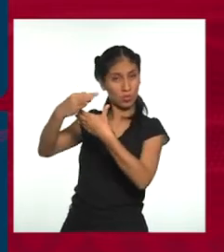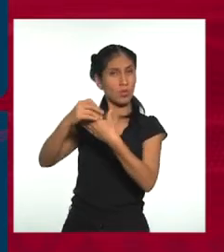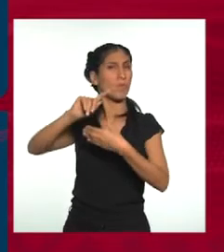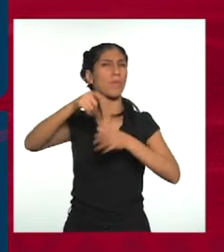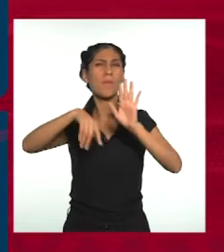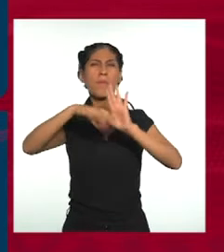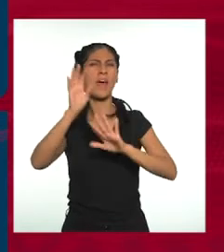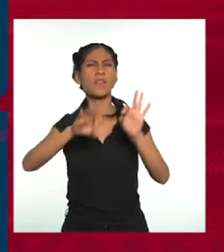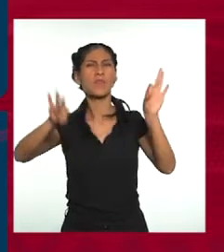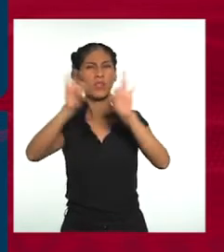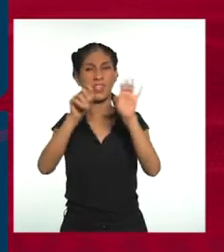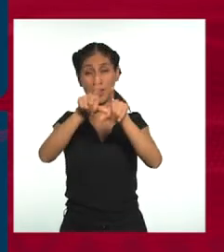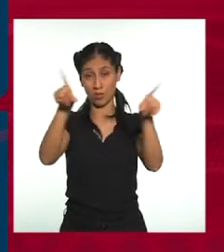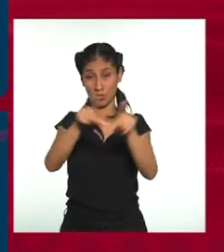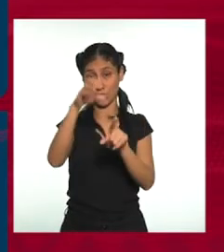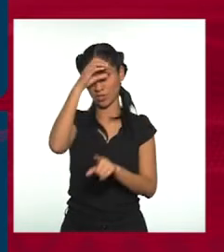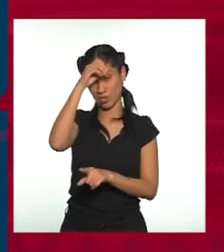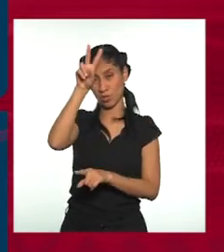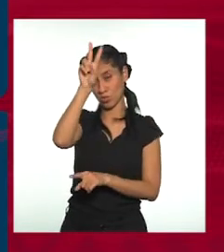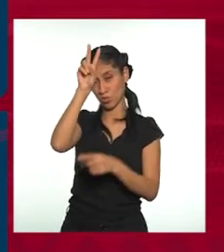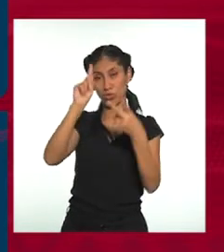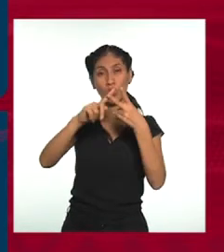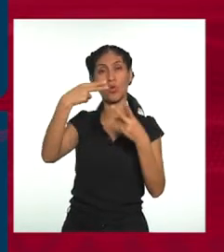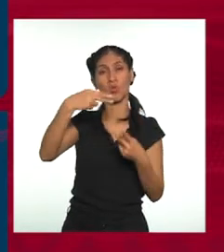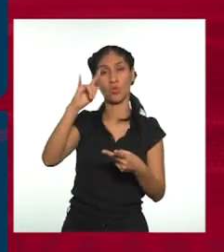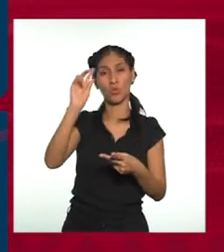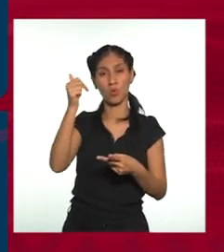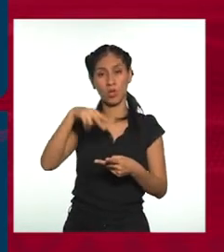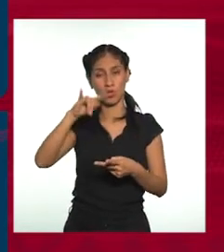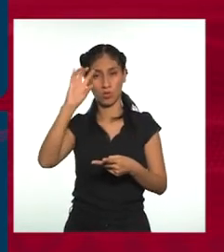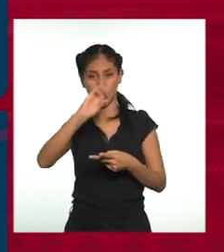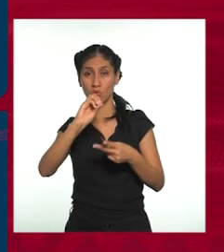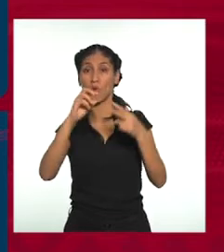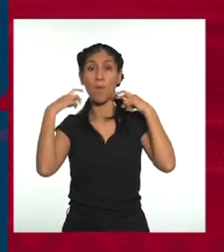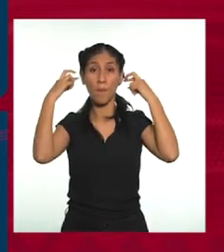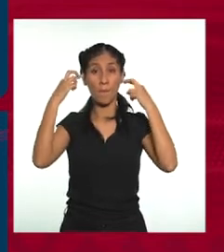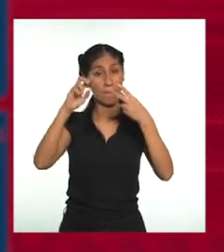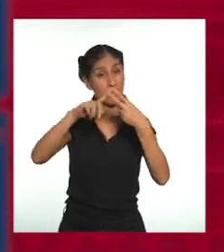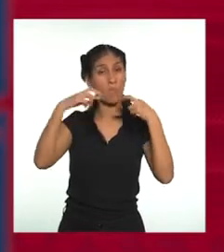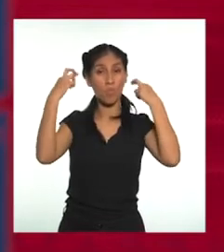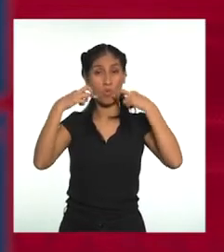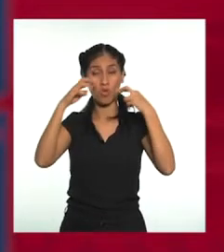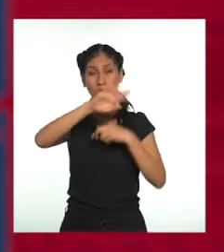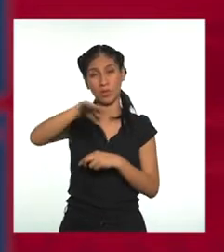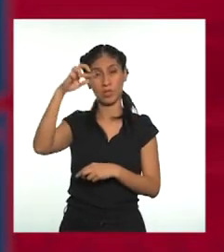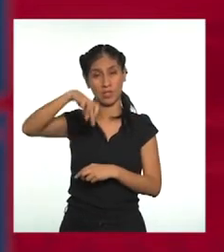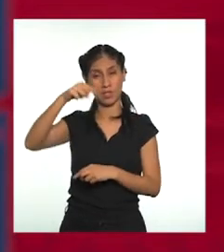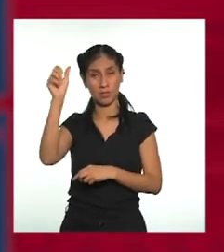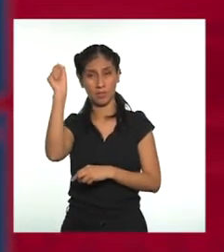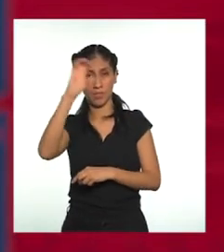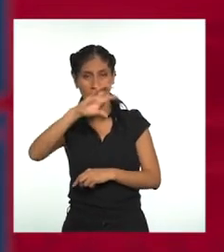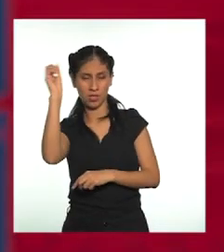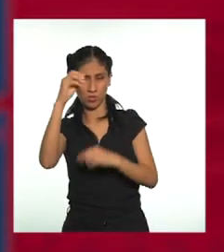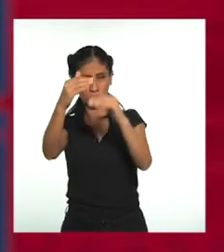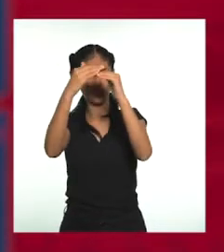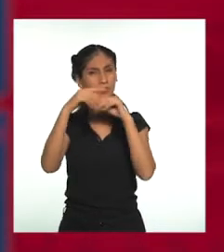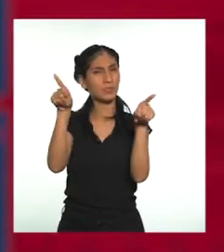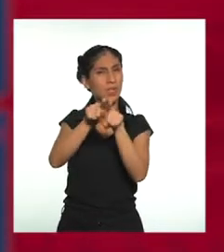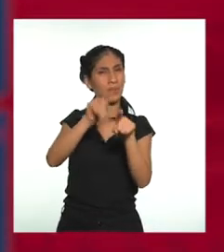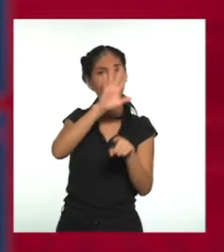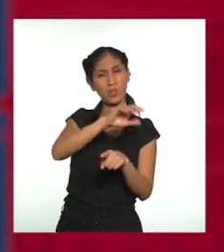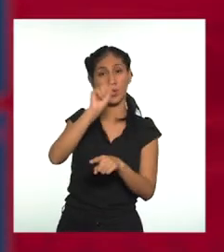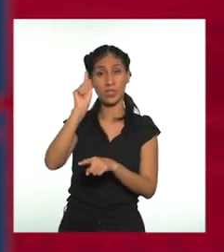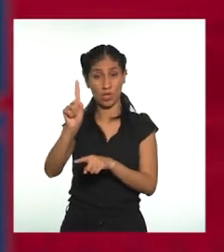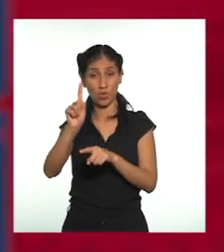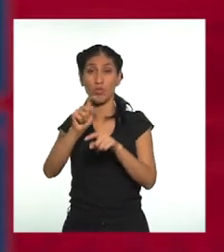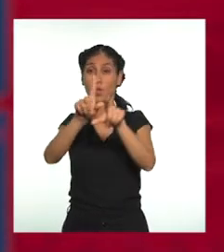originarios, principalmente en Cusco, Huánuco, Pasco y Puno, y 51 en la